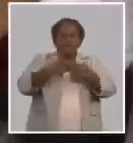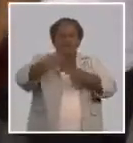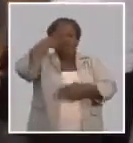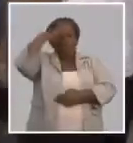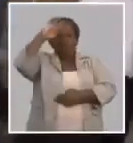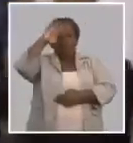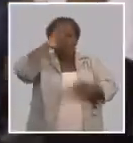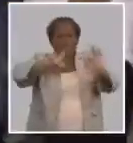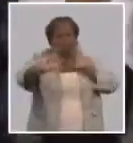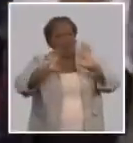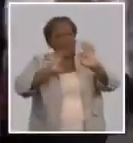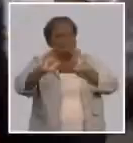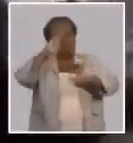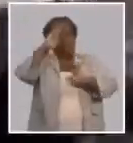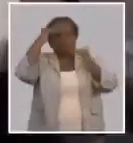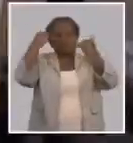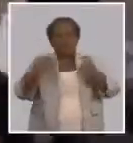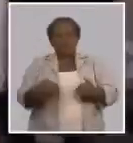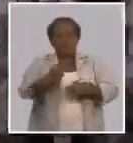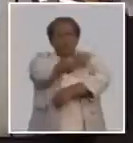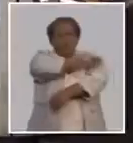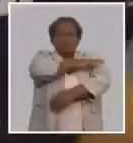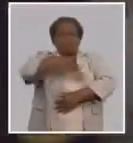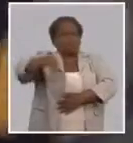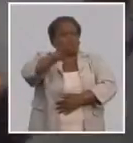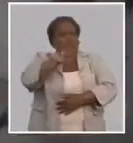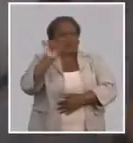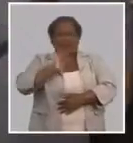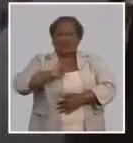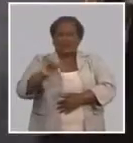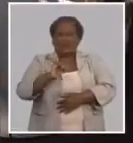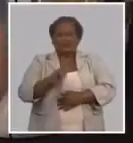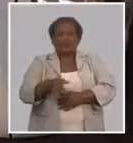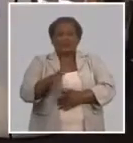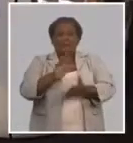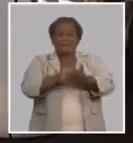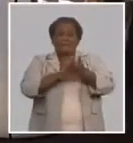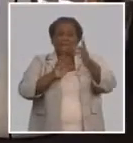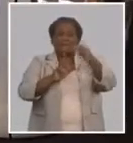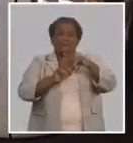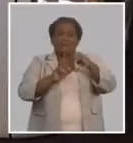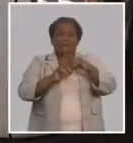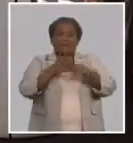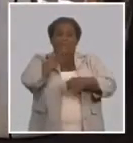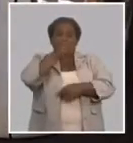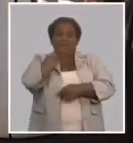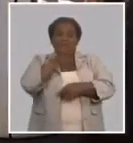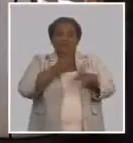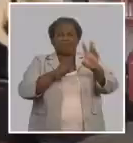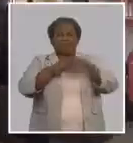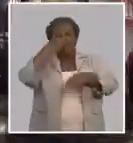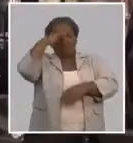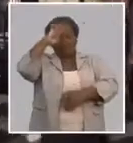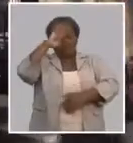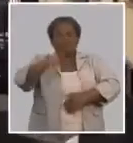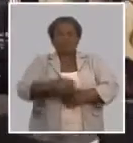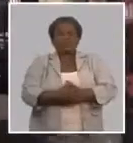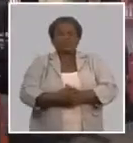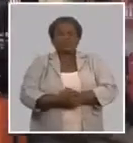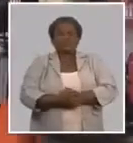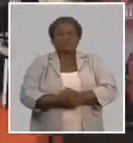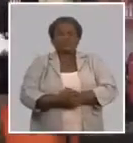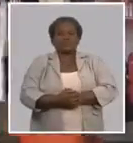cuidado de cuba por su salud y la del pueblo desde matanzas rigoberto león luján y puede los rizo